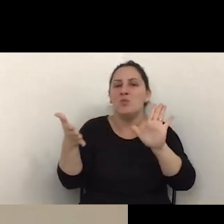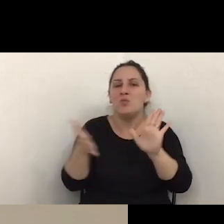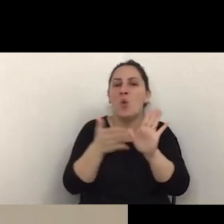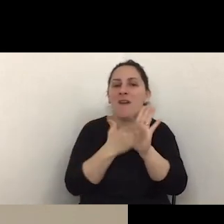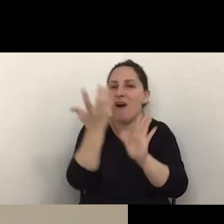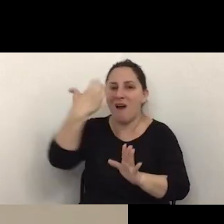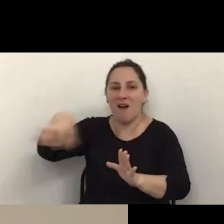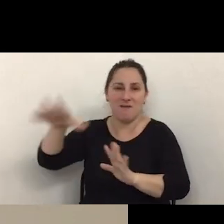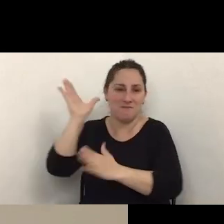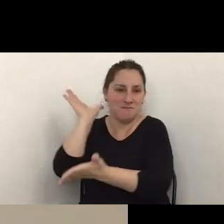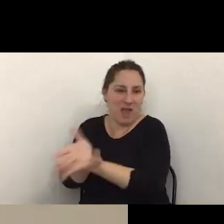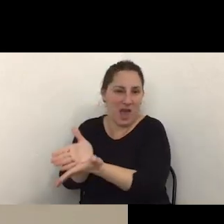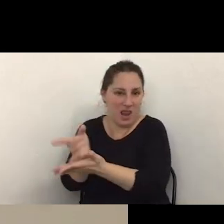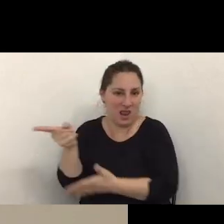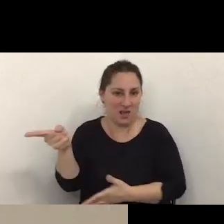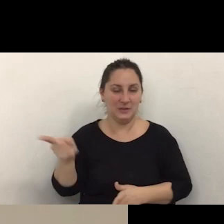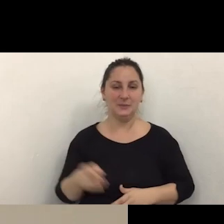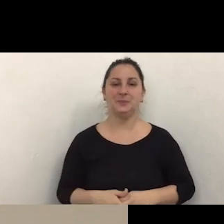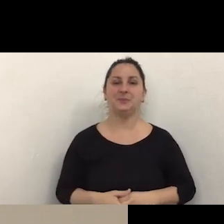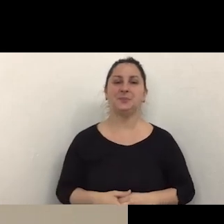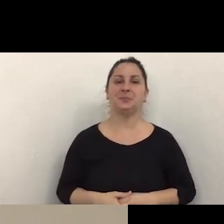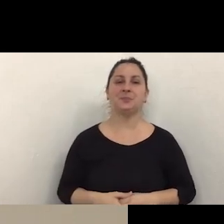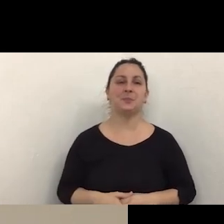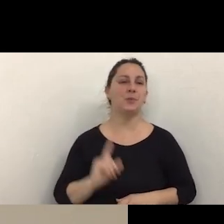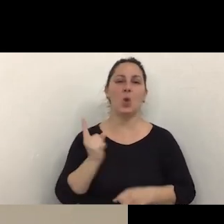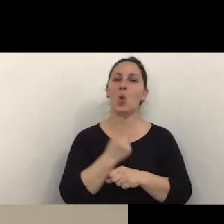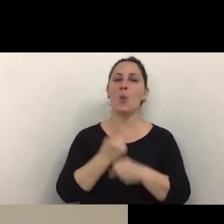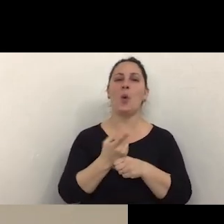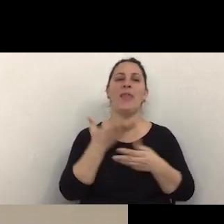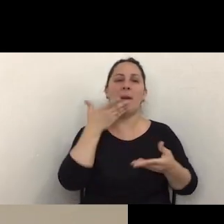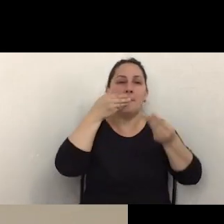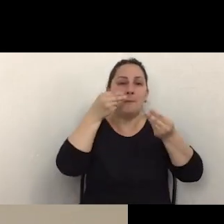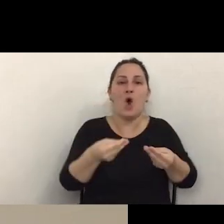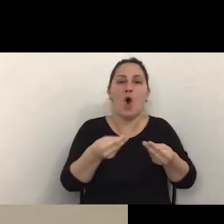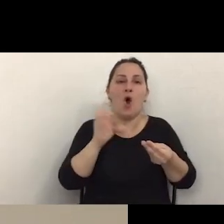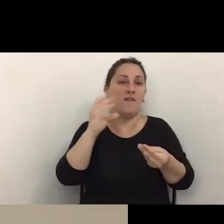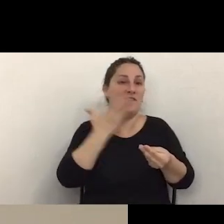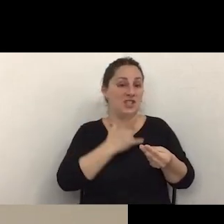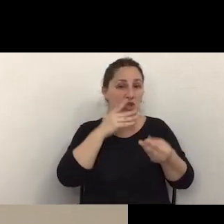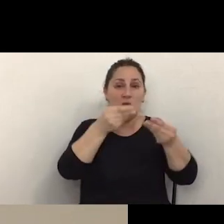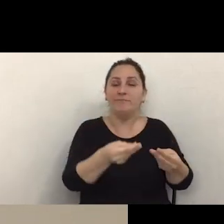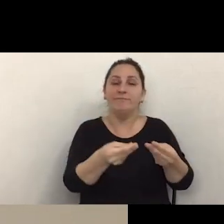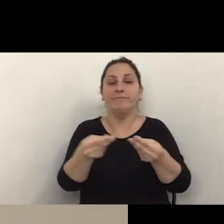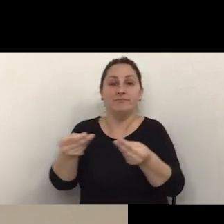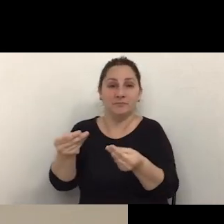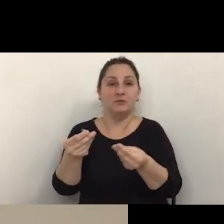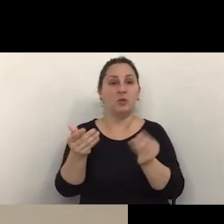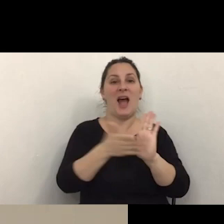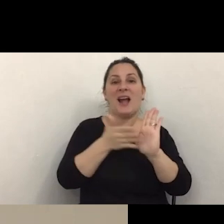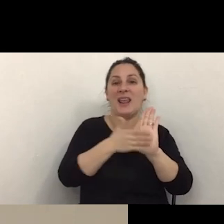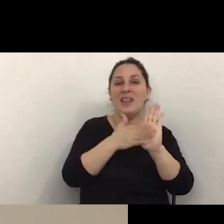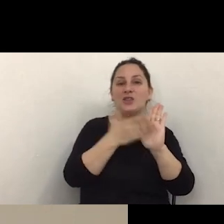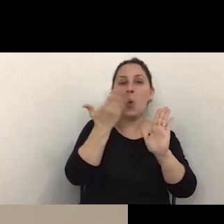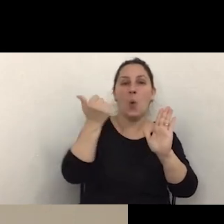penal. O sea, no se va a poder ir con la determinación de oficio sobre las acreditaciones